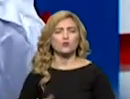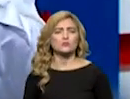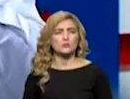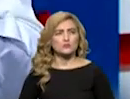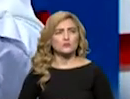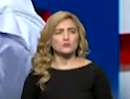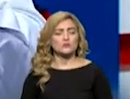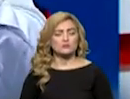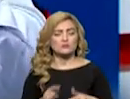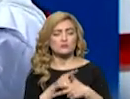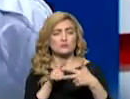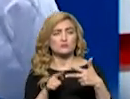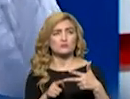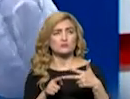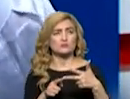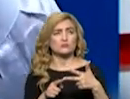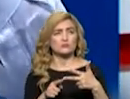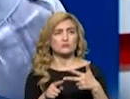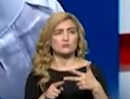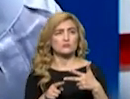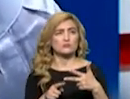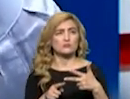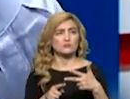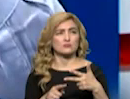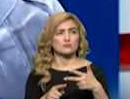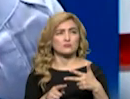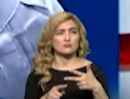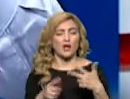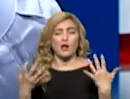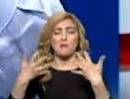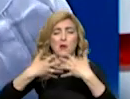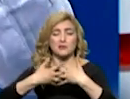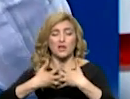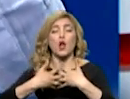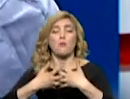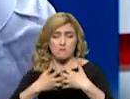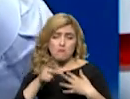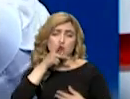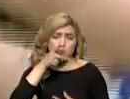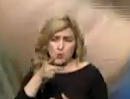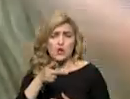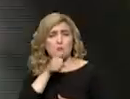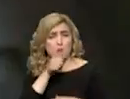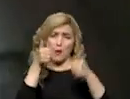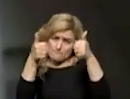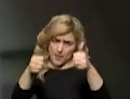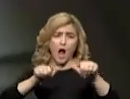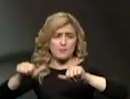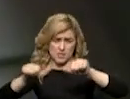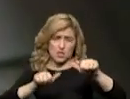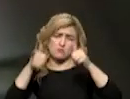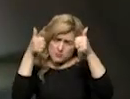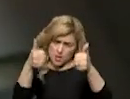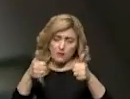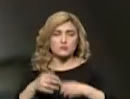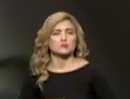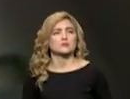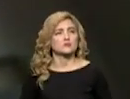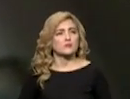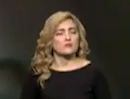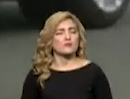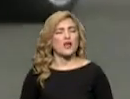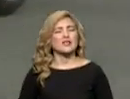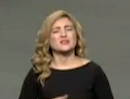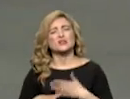Hay, eso sí, que concesionar o hacer alianzas públicas privadas respecto a su administración. También se refirió al discurso de que